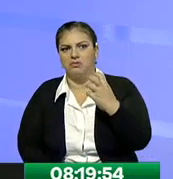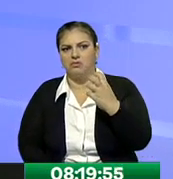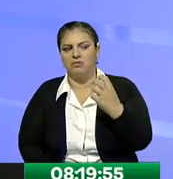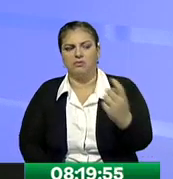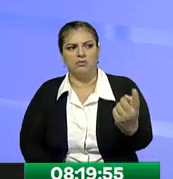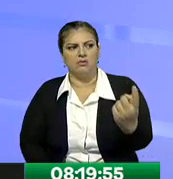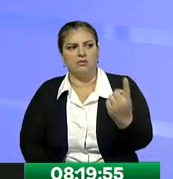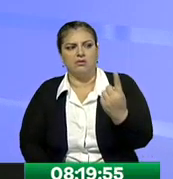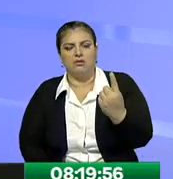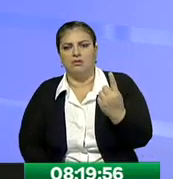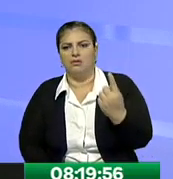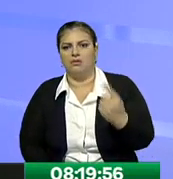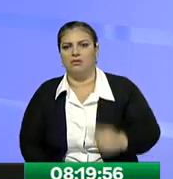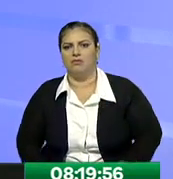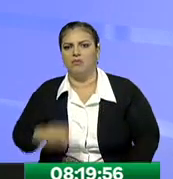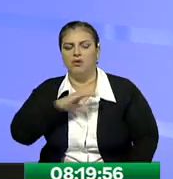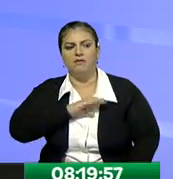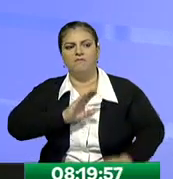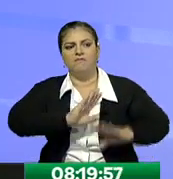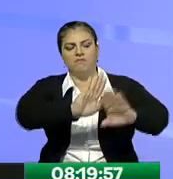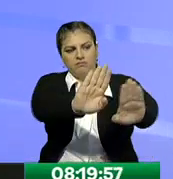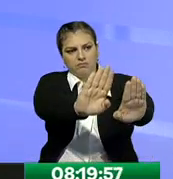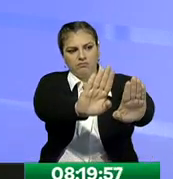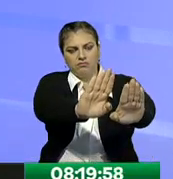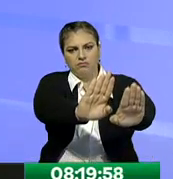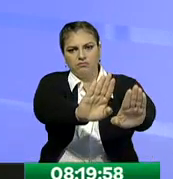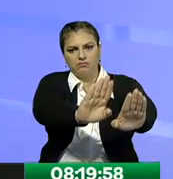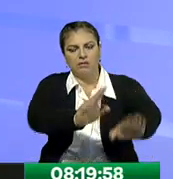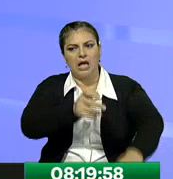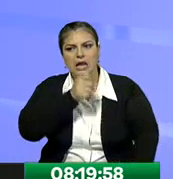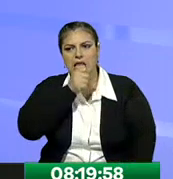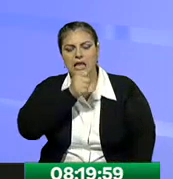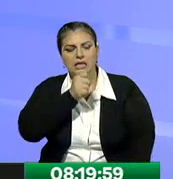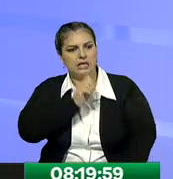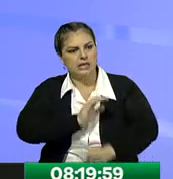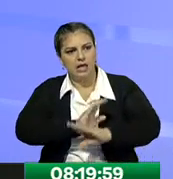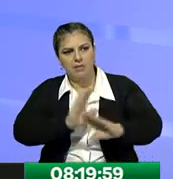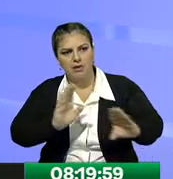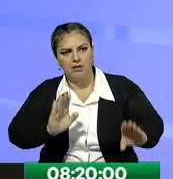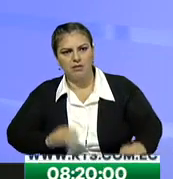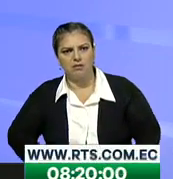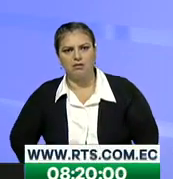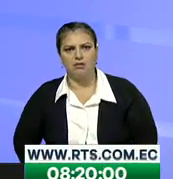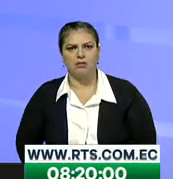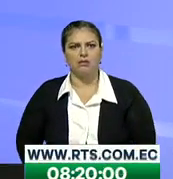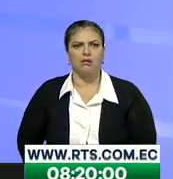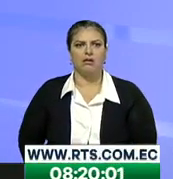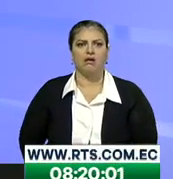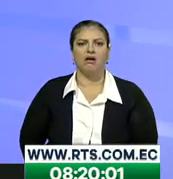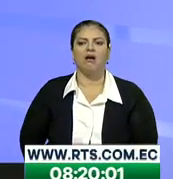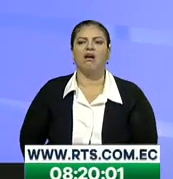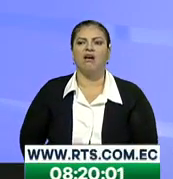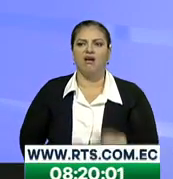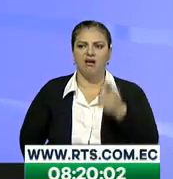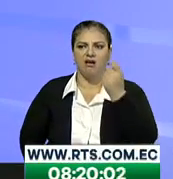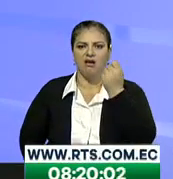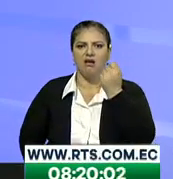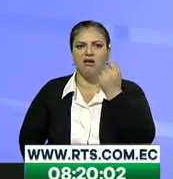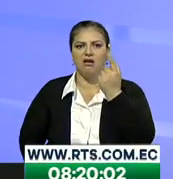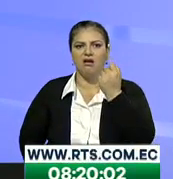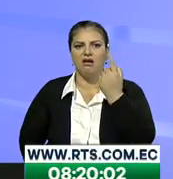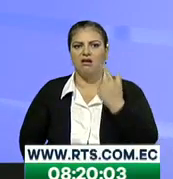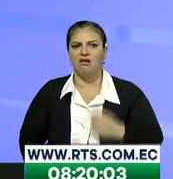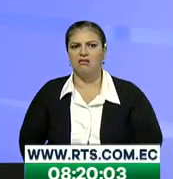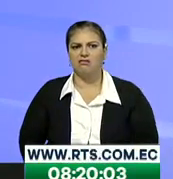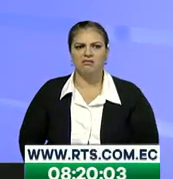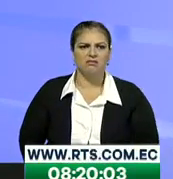Grupo de Operaciones Especiales pudieron evitar esta acción. Claro, ahí se ve el movimiento que hay en este momento, seguramente ya está